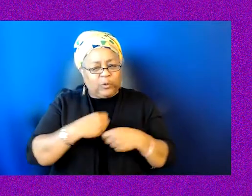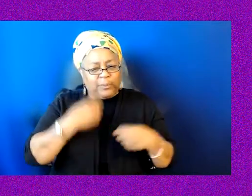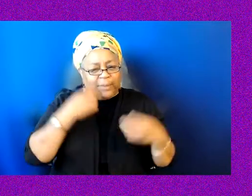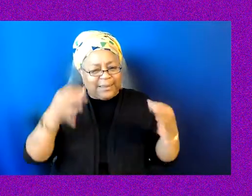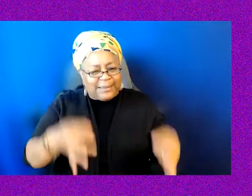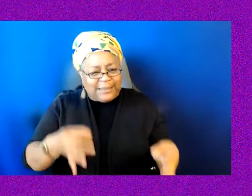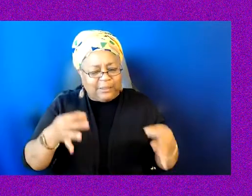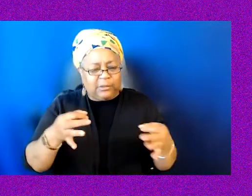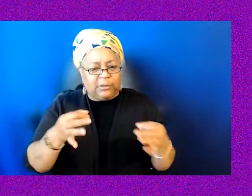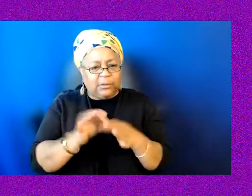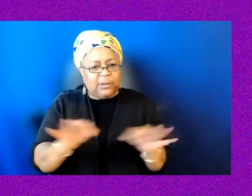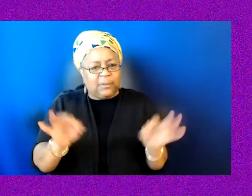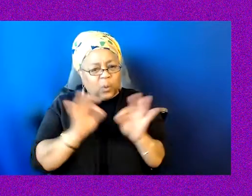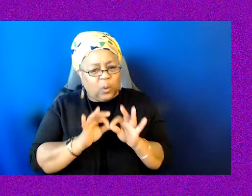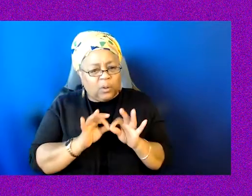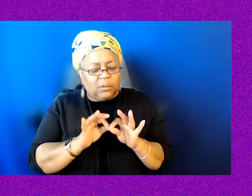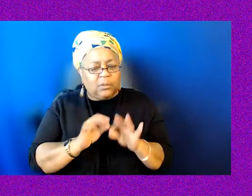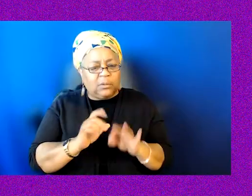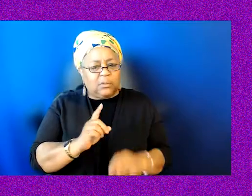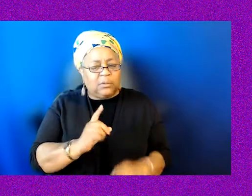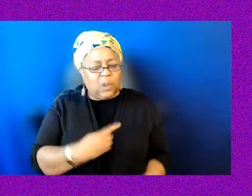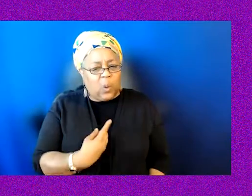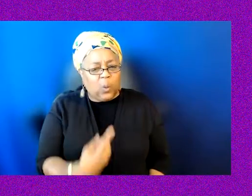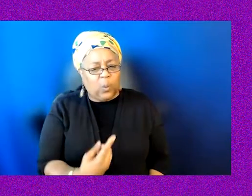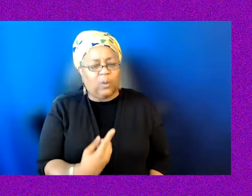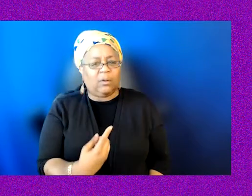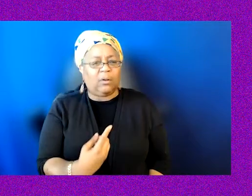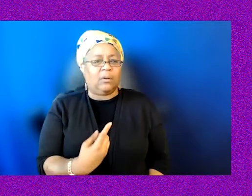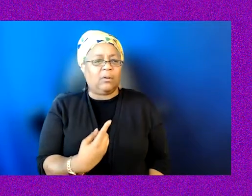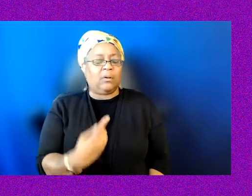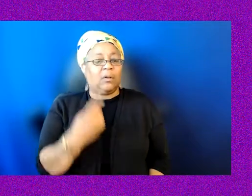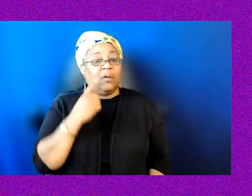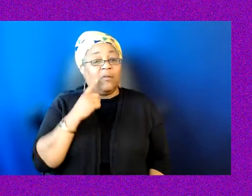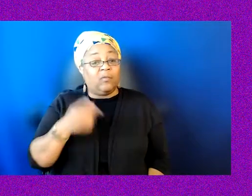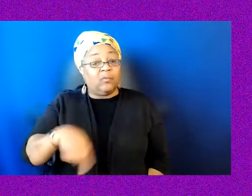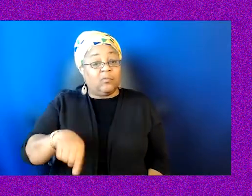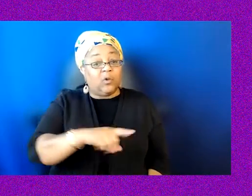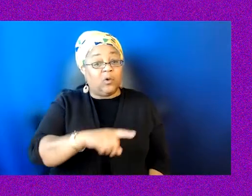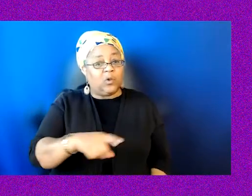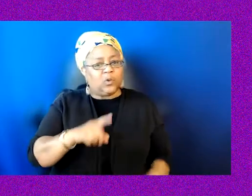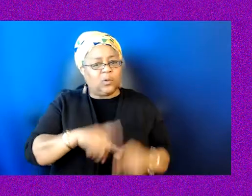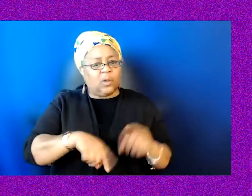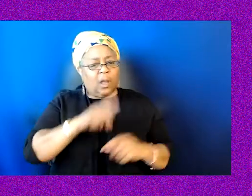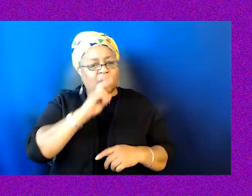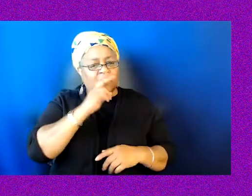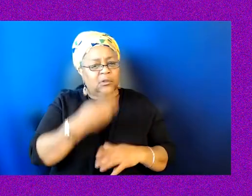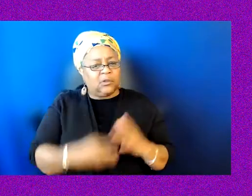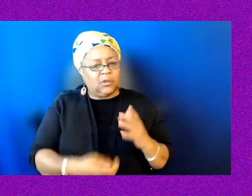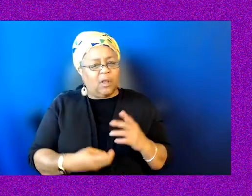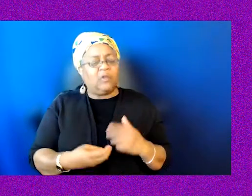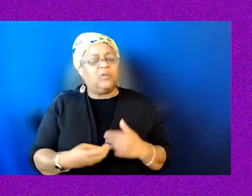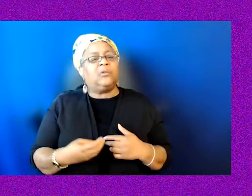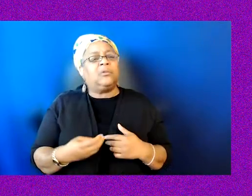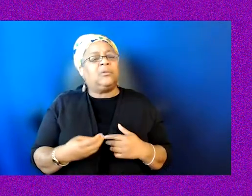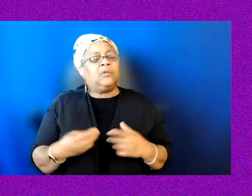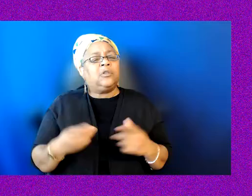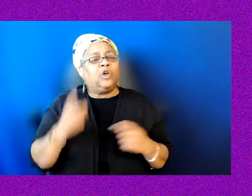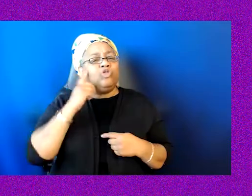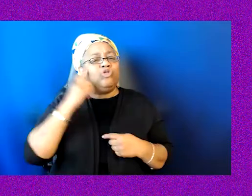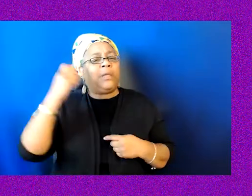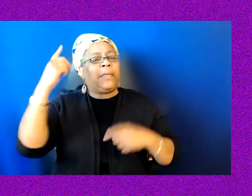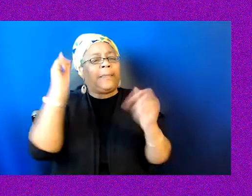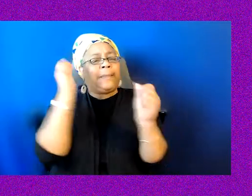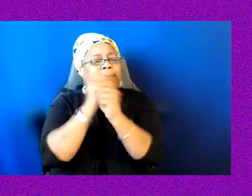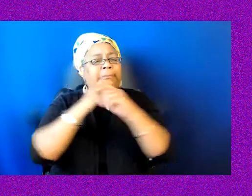las decisiones, crucial y solito. Para los que no podemos